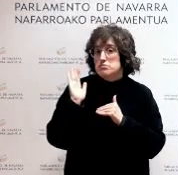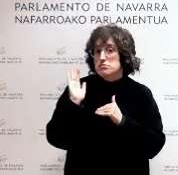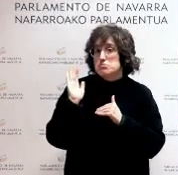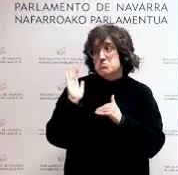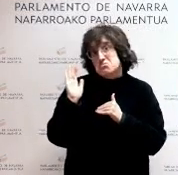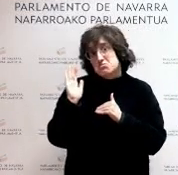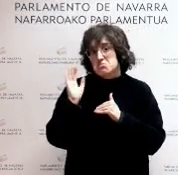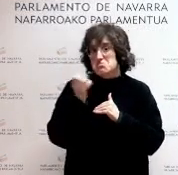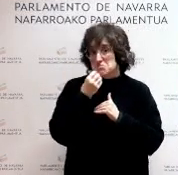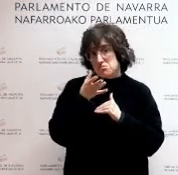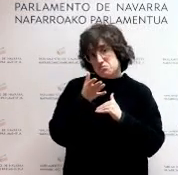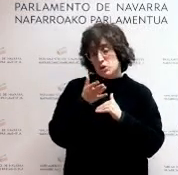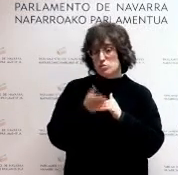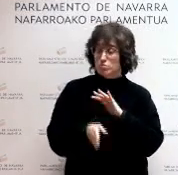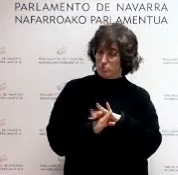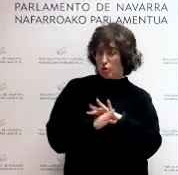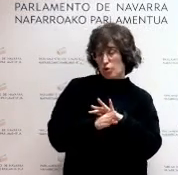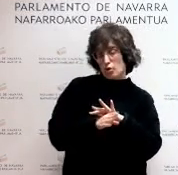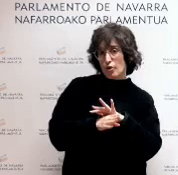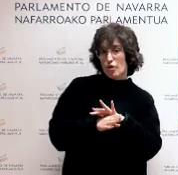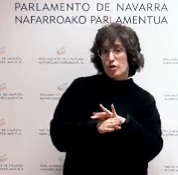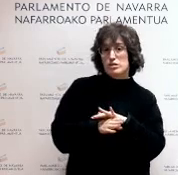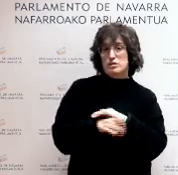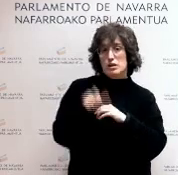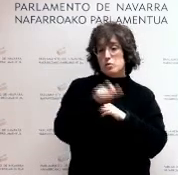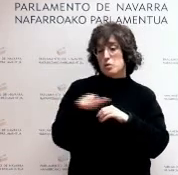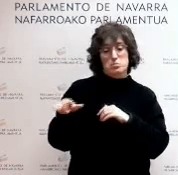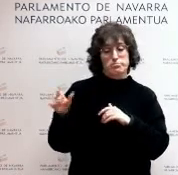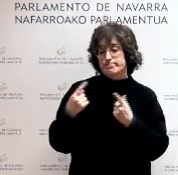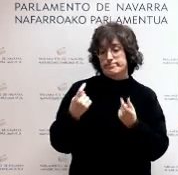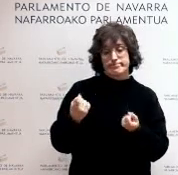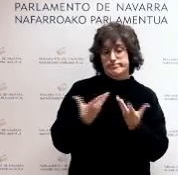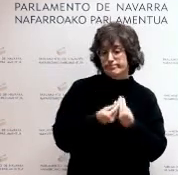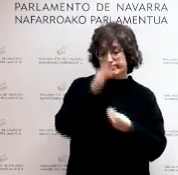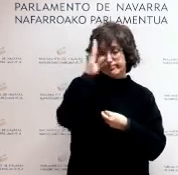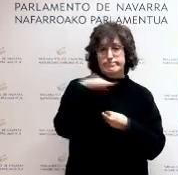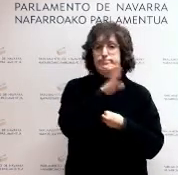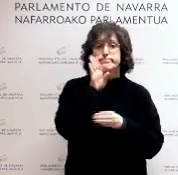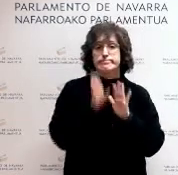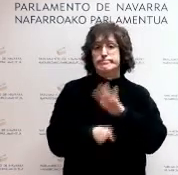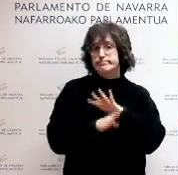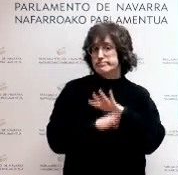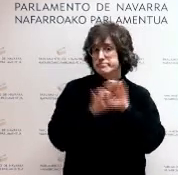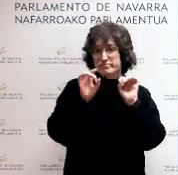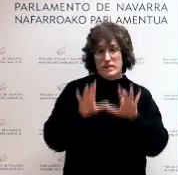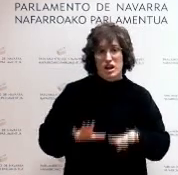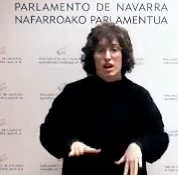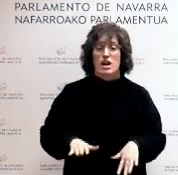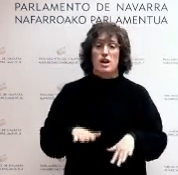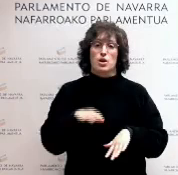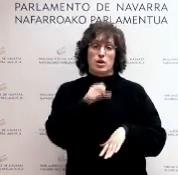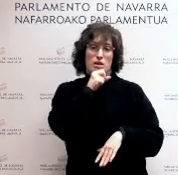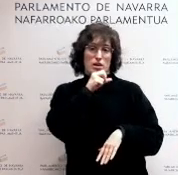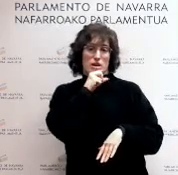admitimos el problema, perpetuamos la residencia en casa de los padres de manera ilimitada, como hacen ustedes en el anuncio ese de los abuelos que comparten casa porque